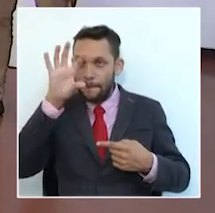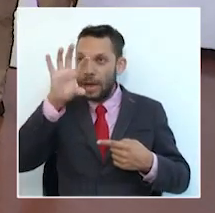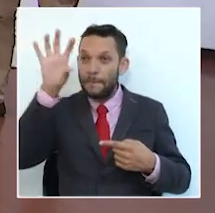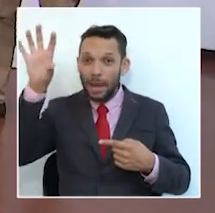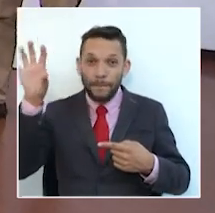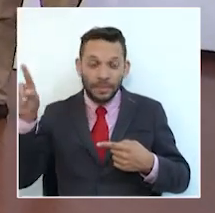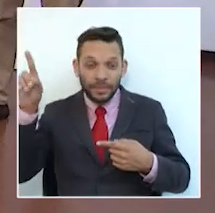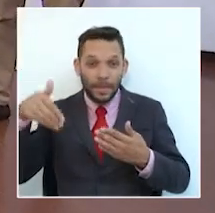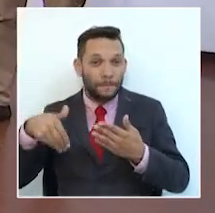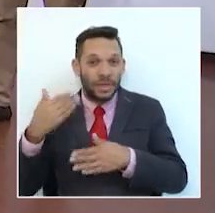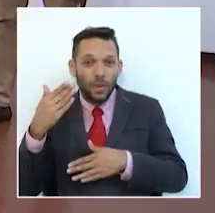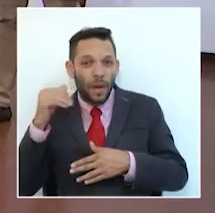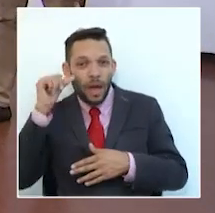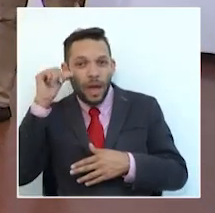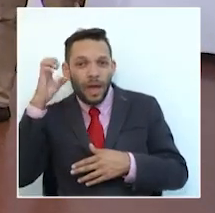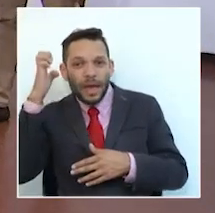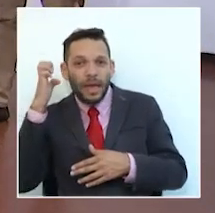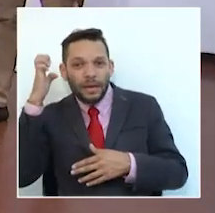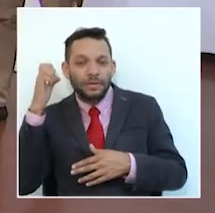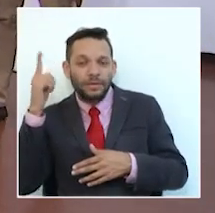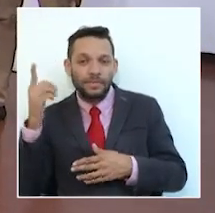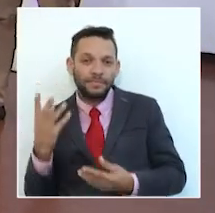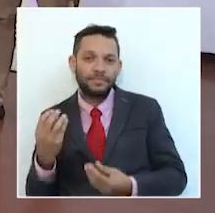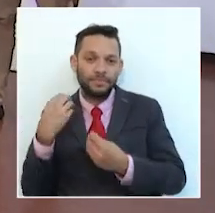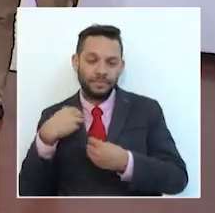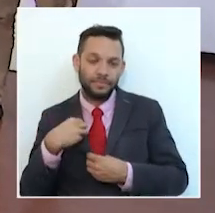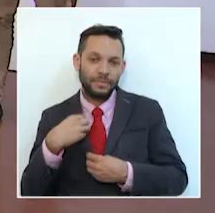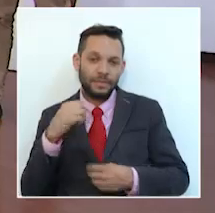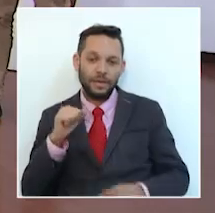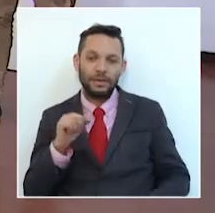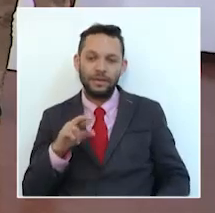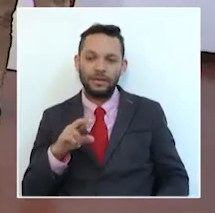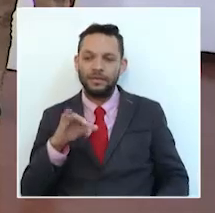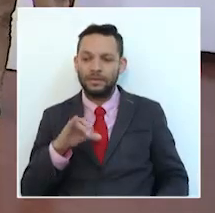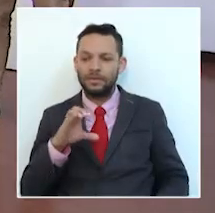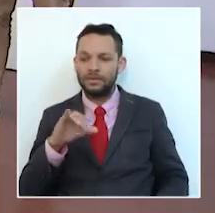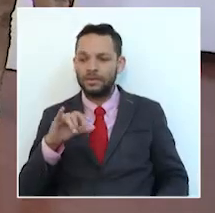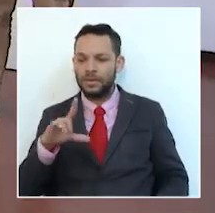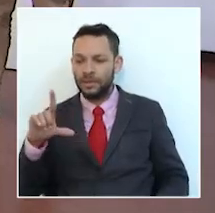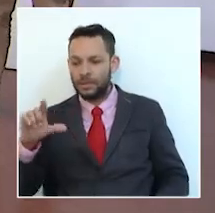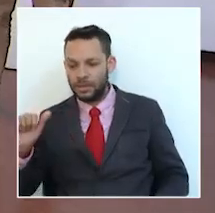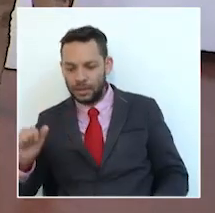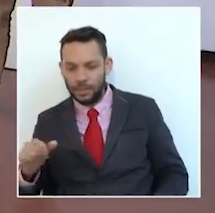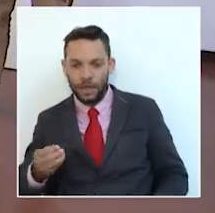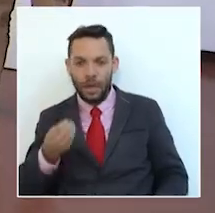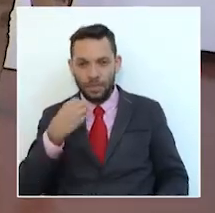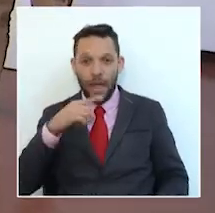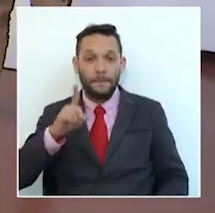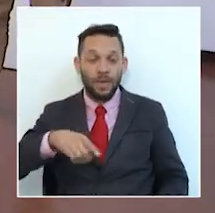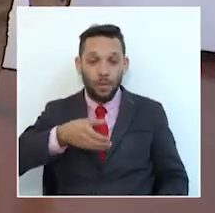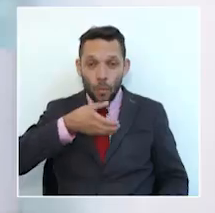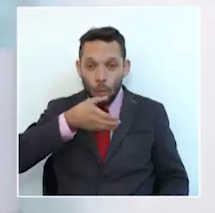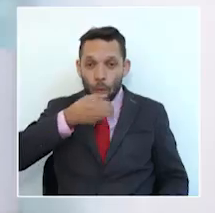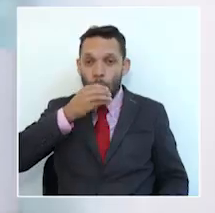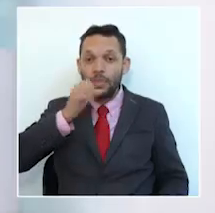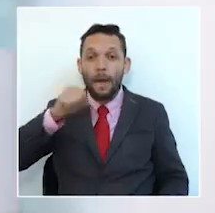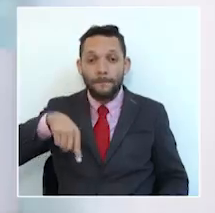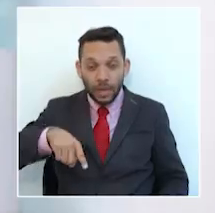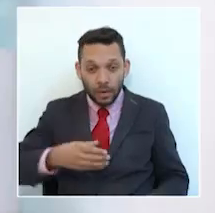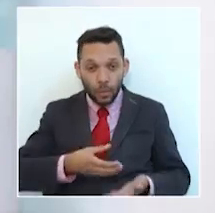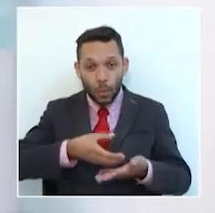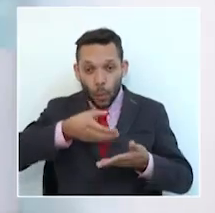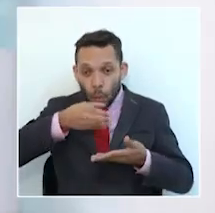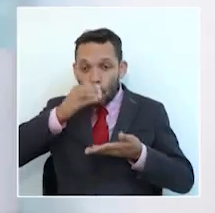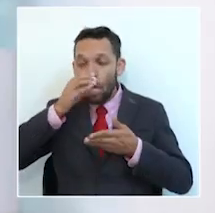programas de metabolómica que la ingesta de arcillas y entonces se puede ingerir sí sí sí de hecho se pueden ingerir y